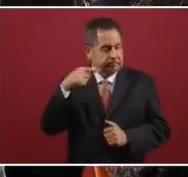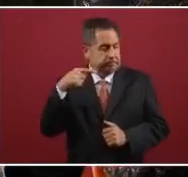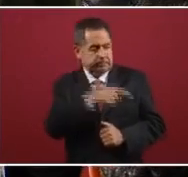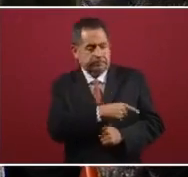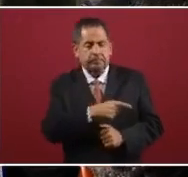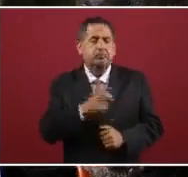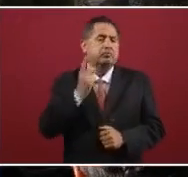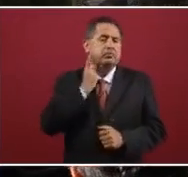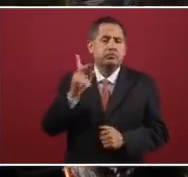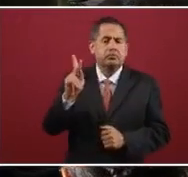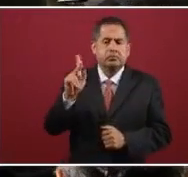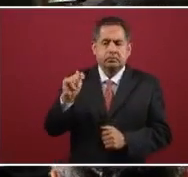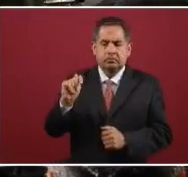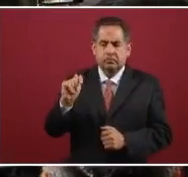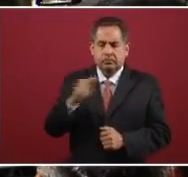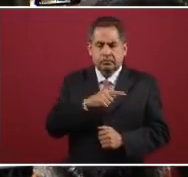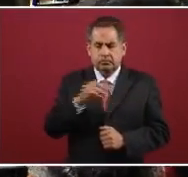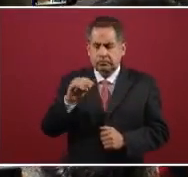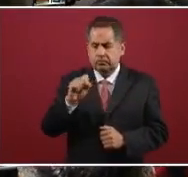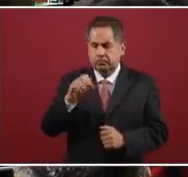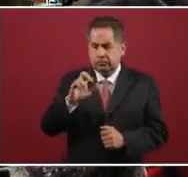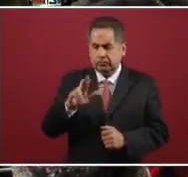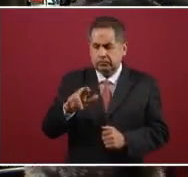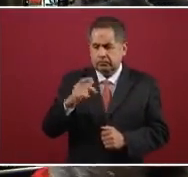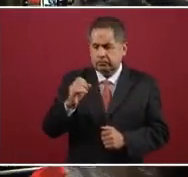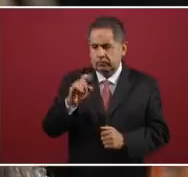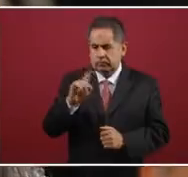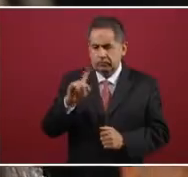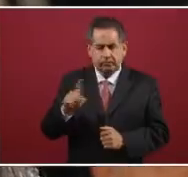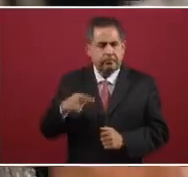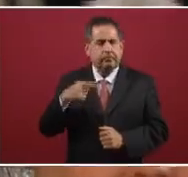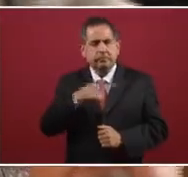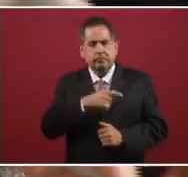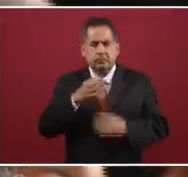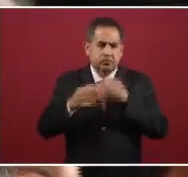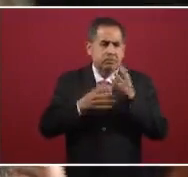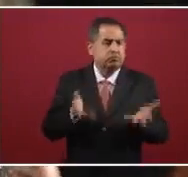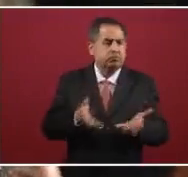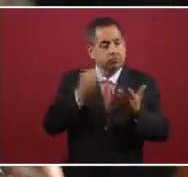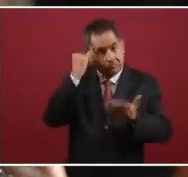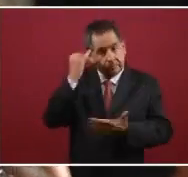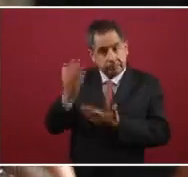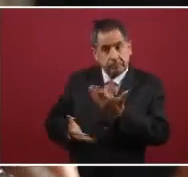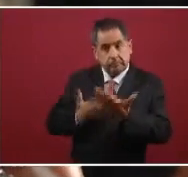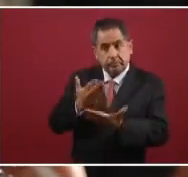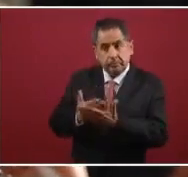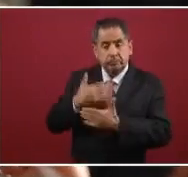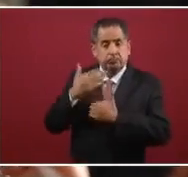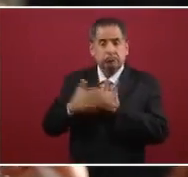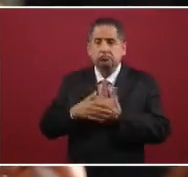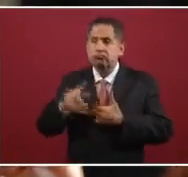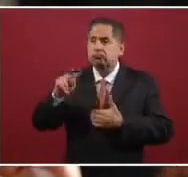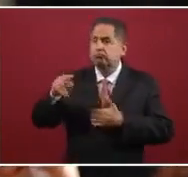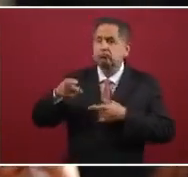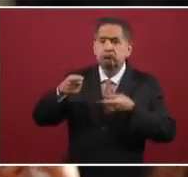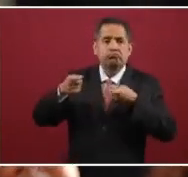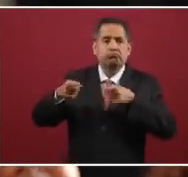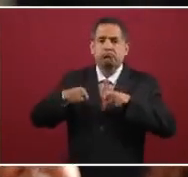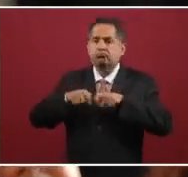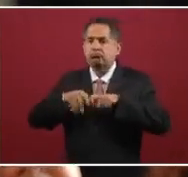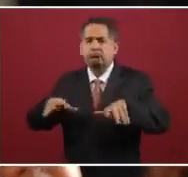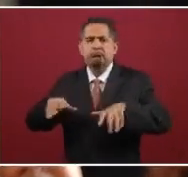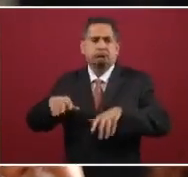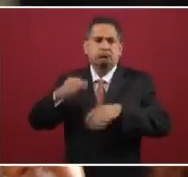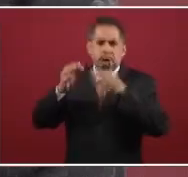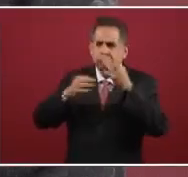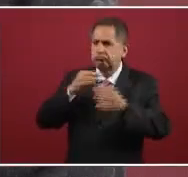PT, Óscar González Yáñez, el cual promueve una iniciativa para regular los medios de comunicación. Cabe mencionar